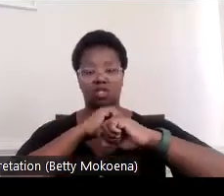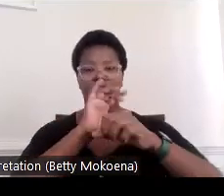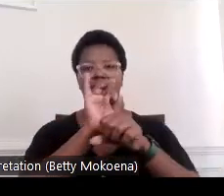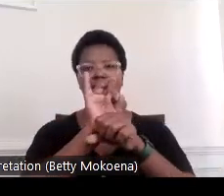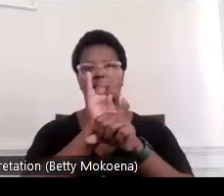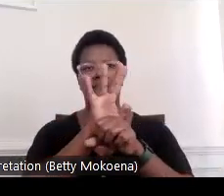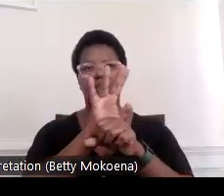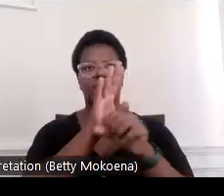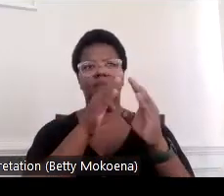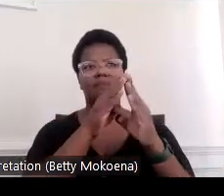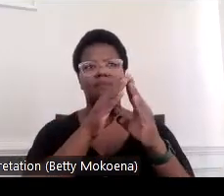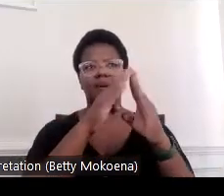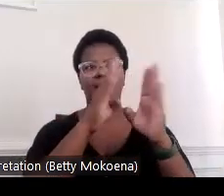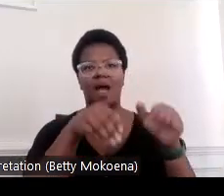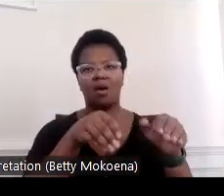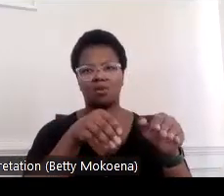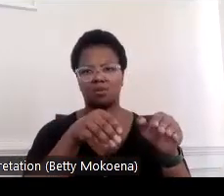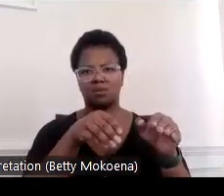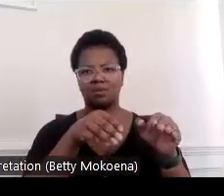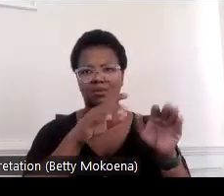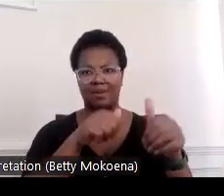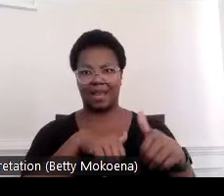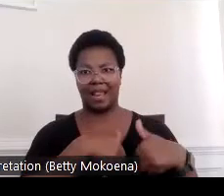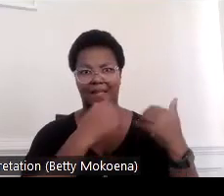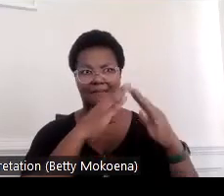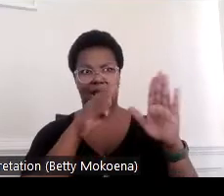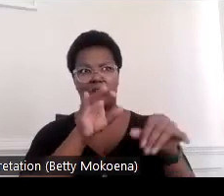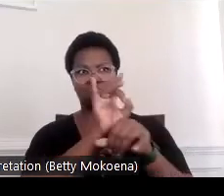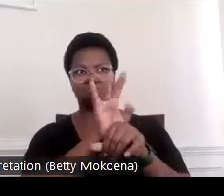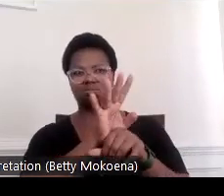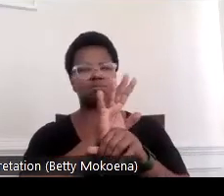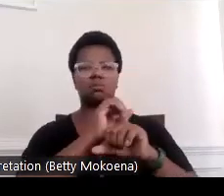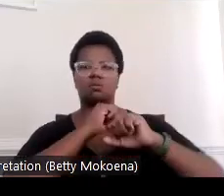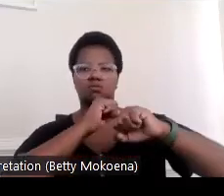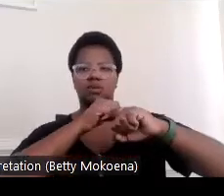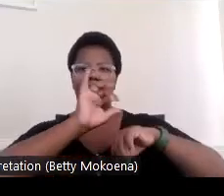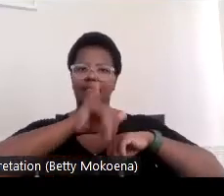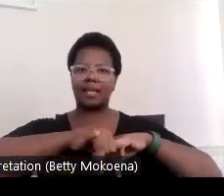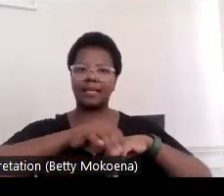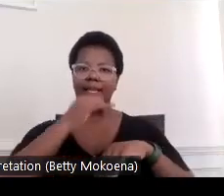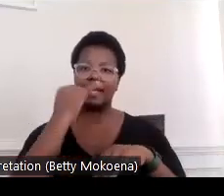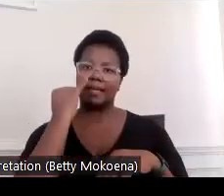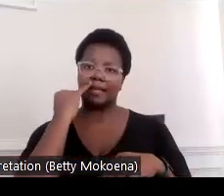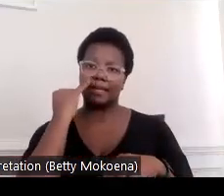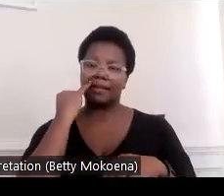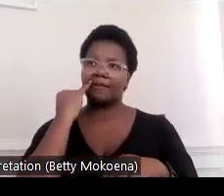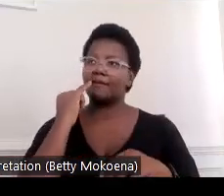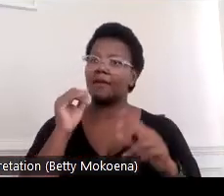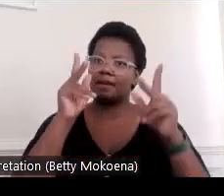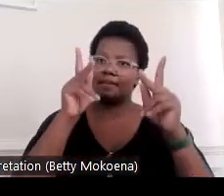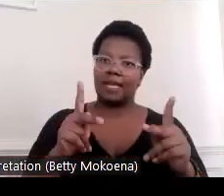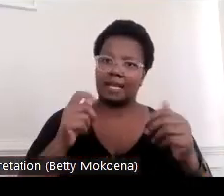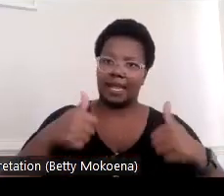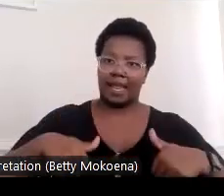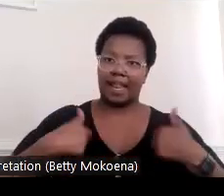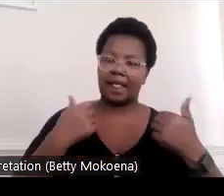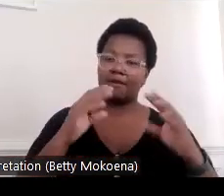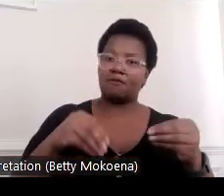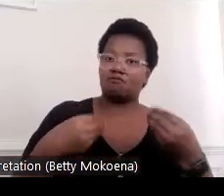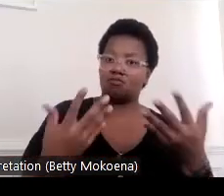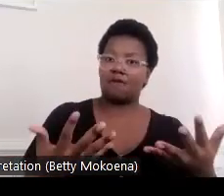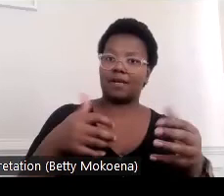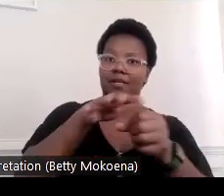otra protección Otro aspecto Disculpe la regla de finales protección de desalojamiento Entonces si la persona